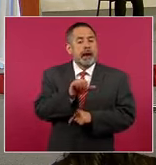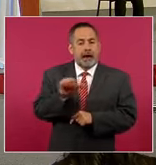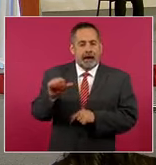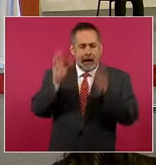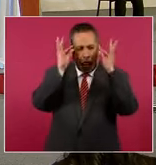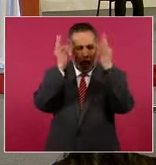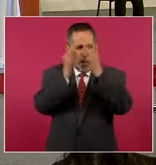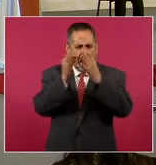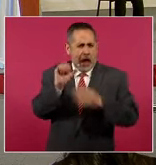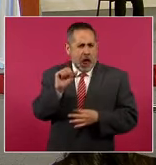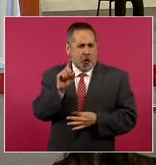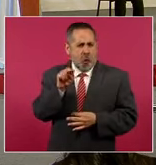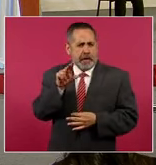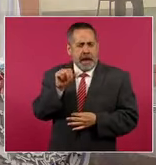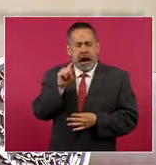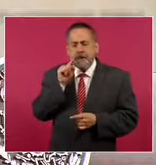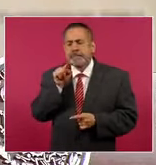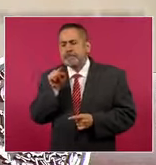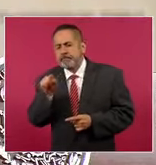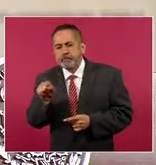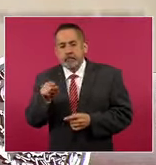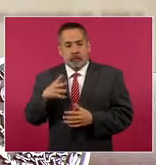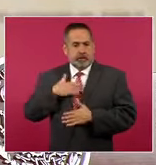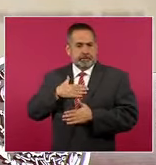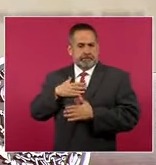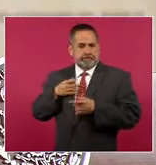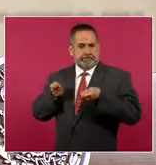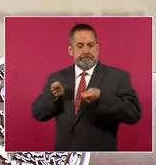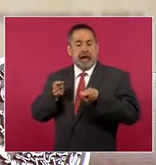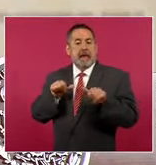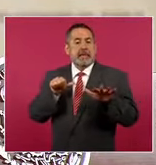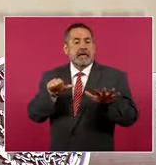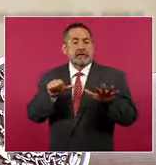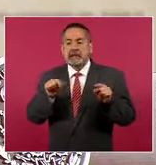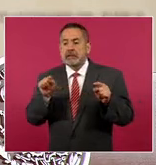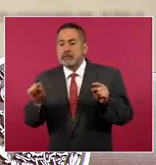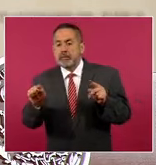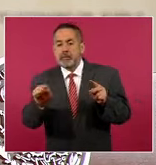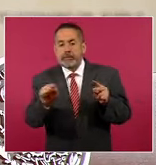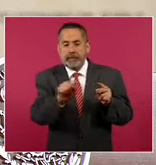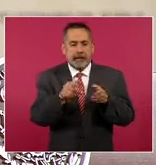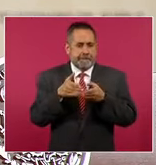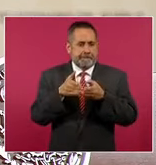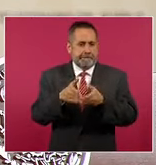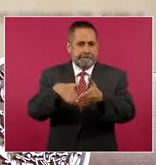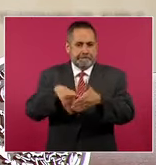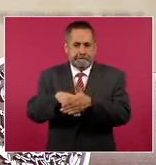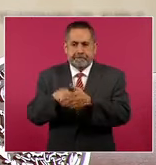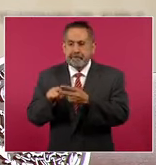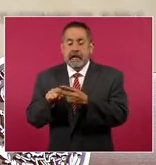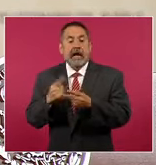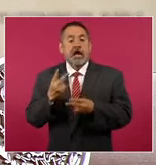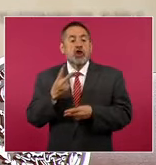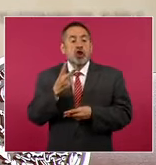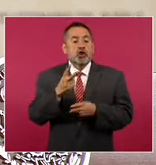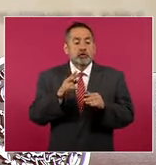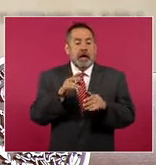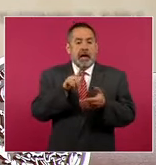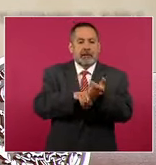aduanas, nosotros tenemos el control de 16 aduanas marítimas y 2 en el interior de la